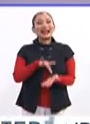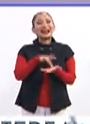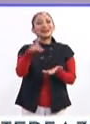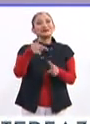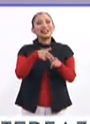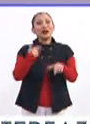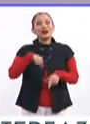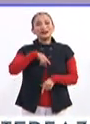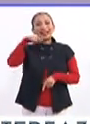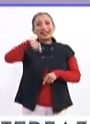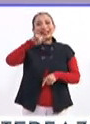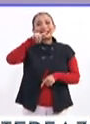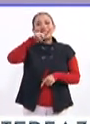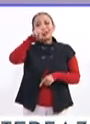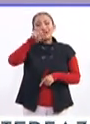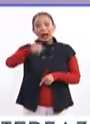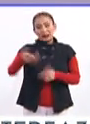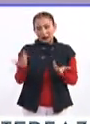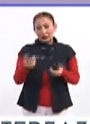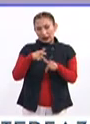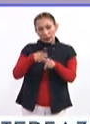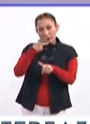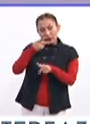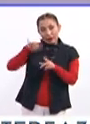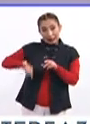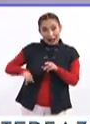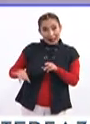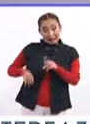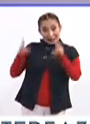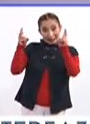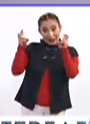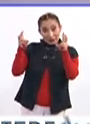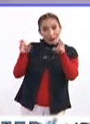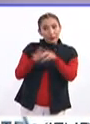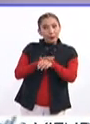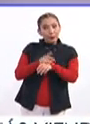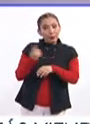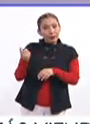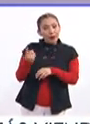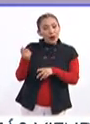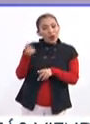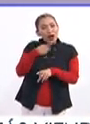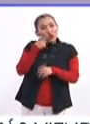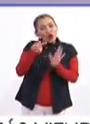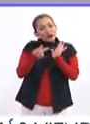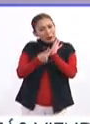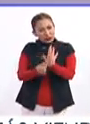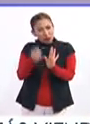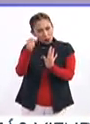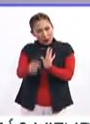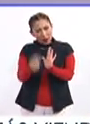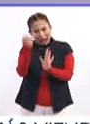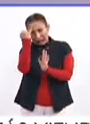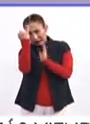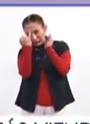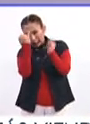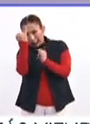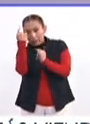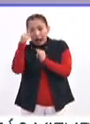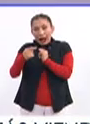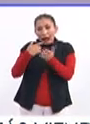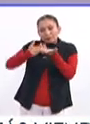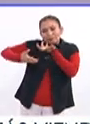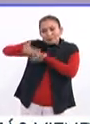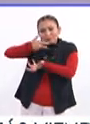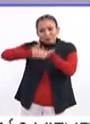Gracias por seguir con nosotros en Interfaz. Y bueno, seguimos hablando de este interesantísimo tema porque cuando se presentó esa nueva estrategia de